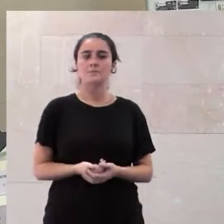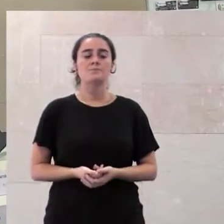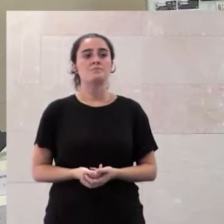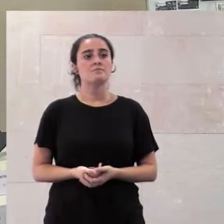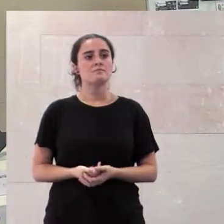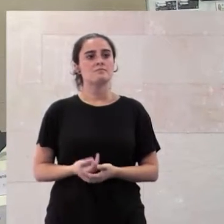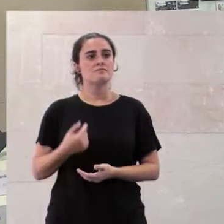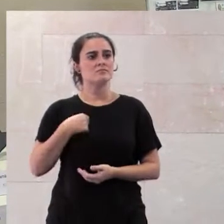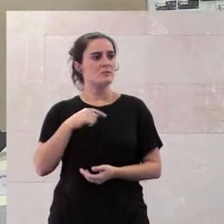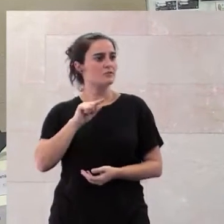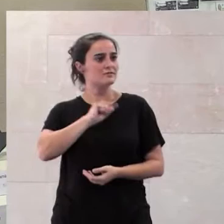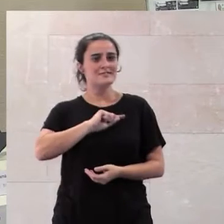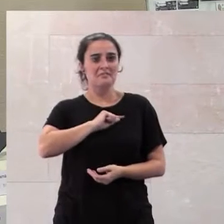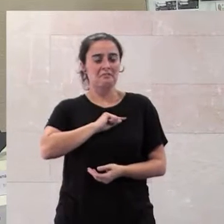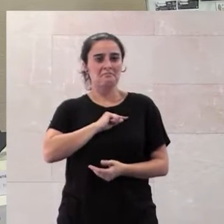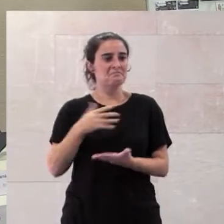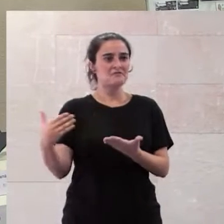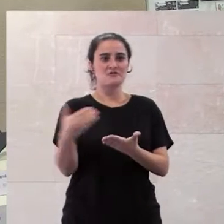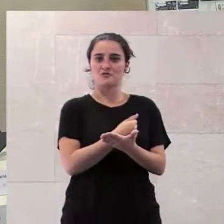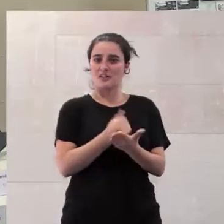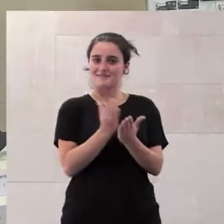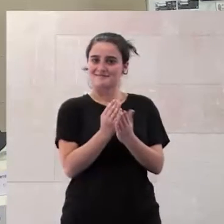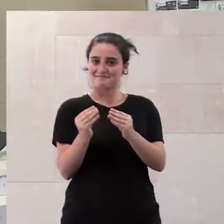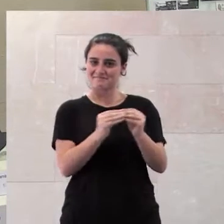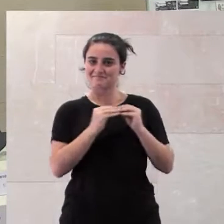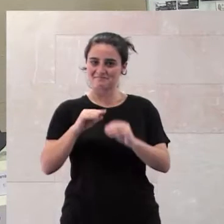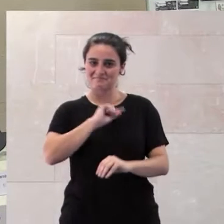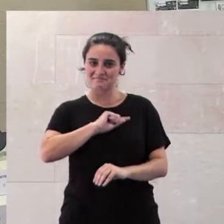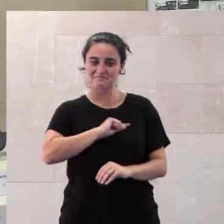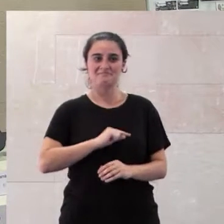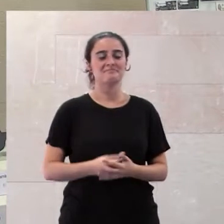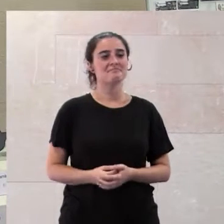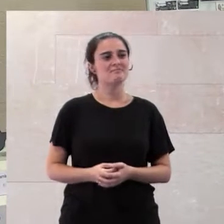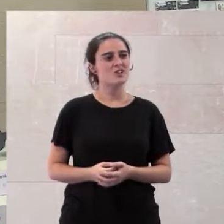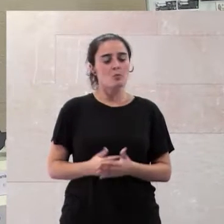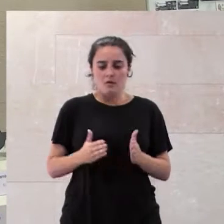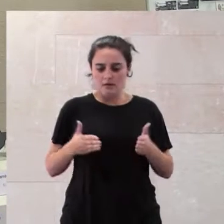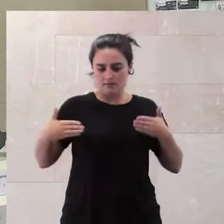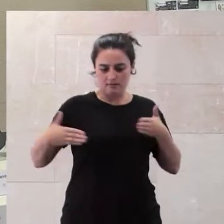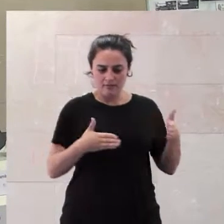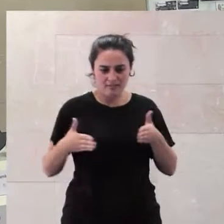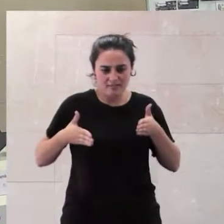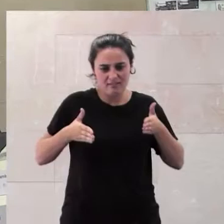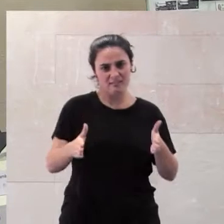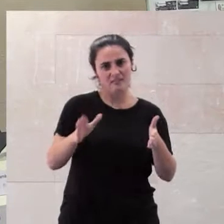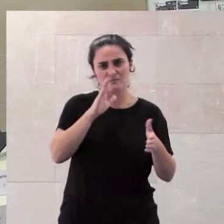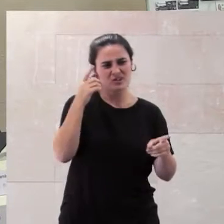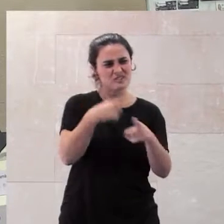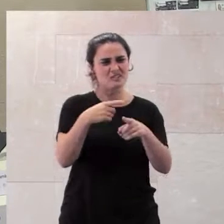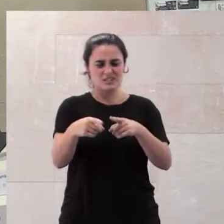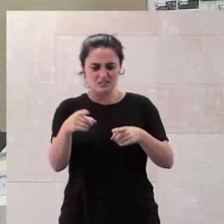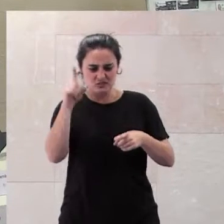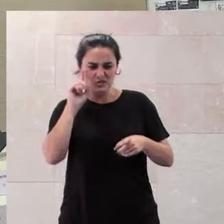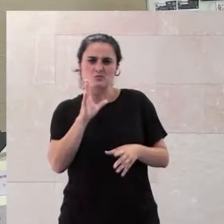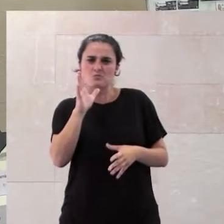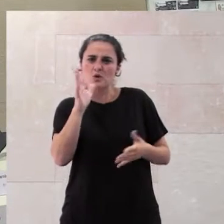Yo esta sensación creo que la hemos tenido todas en los cursos. ¿Y cómo enderezar? ¿Cómo siempre hay cosas que no sabes por qué te han llevado a eso? ¿O por